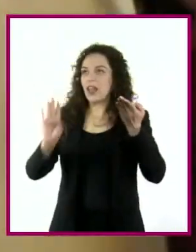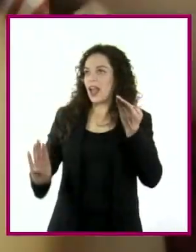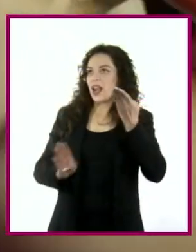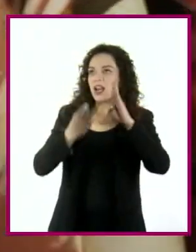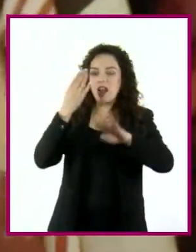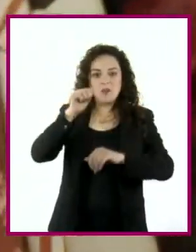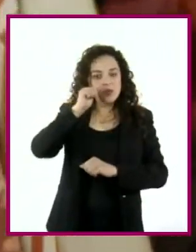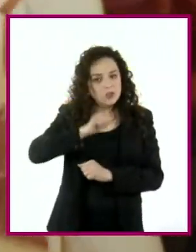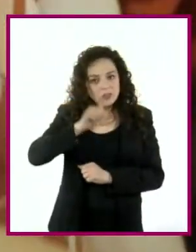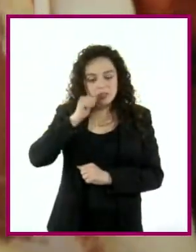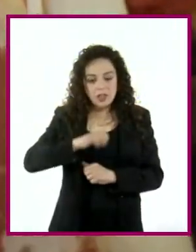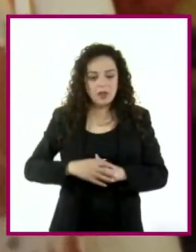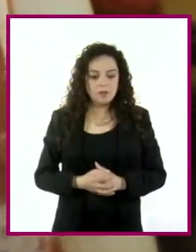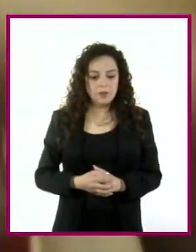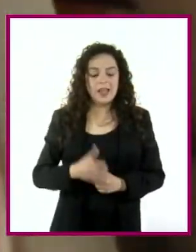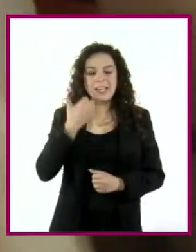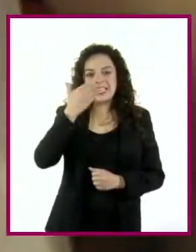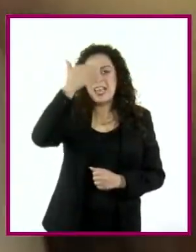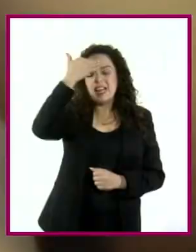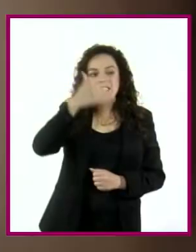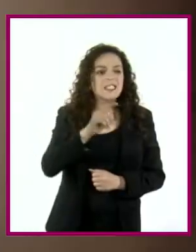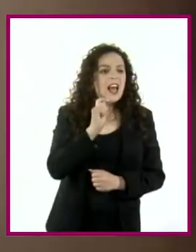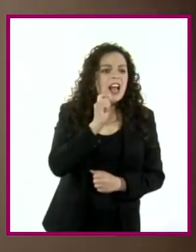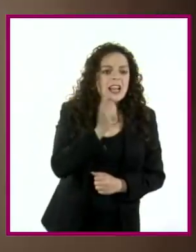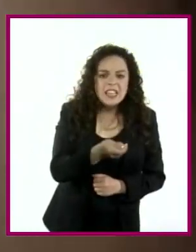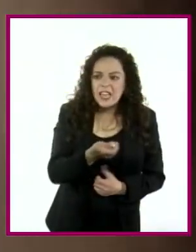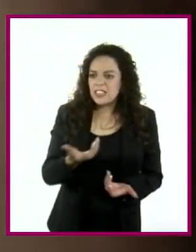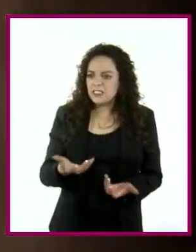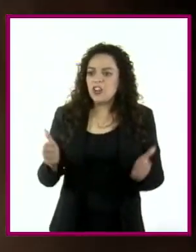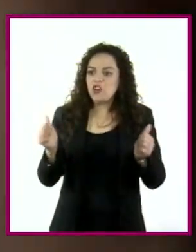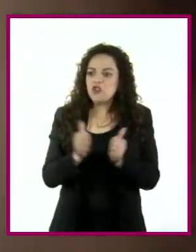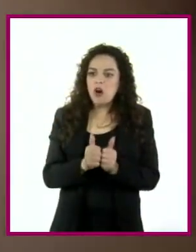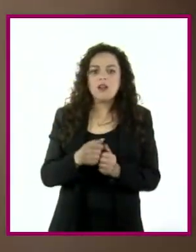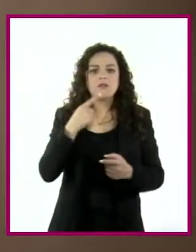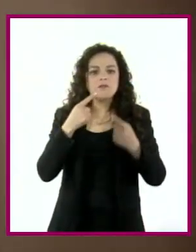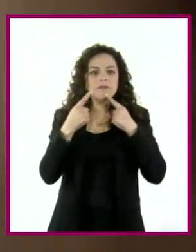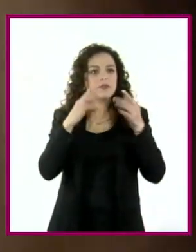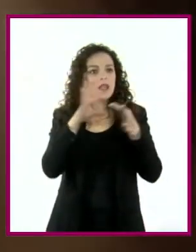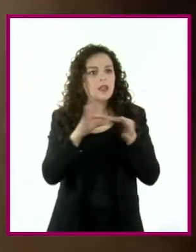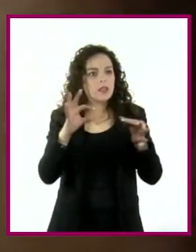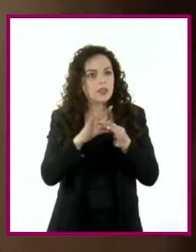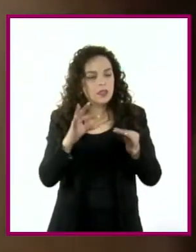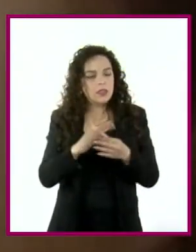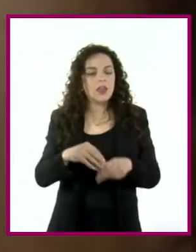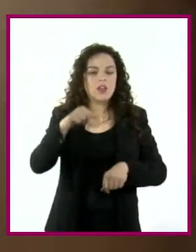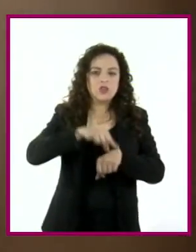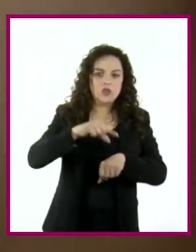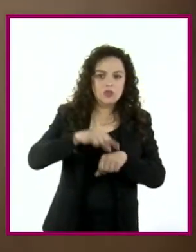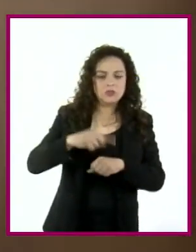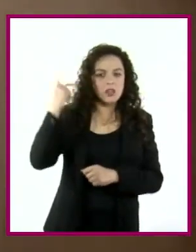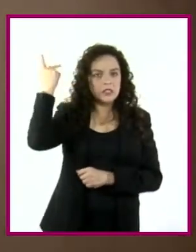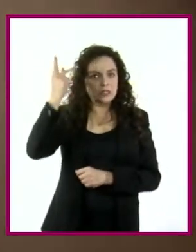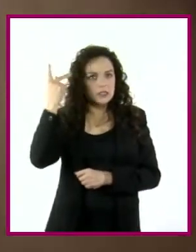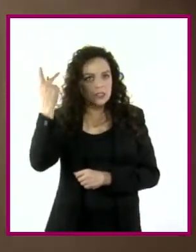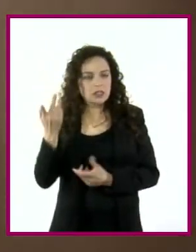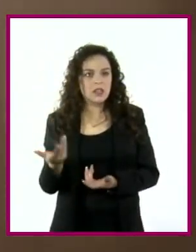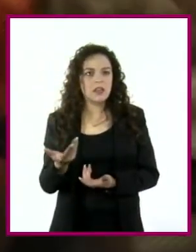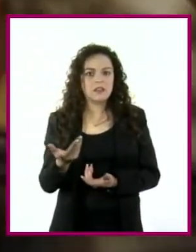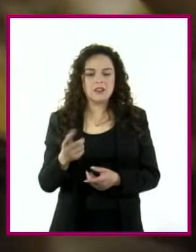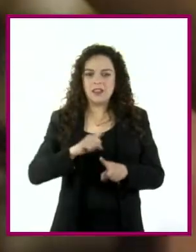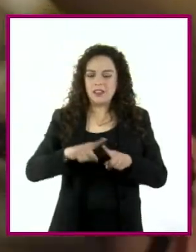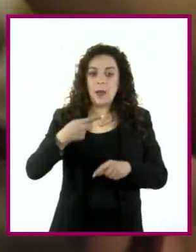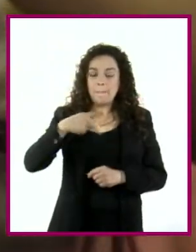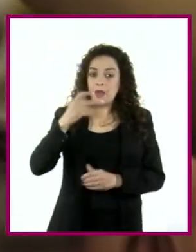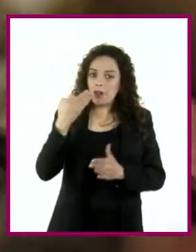se intenta saber quiénes somos por medio de discursos médicos, psiquiátricos, académicos, pero nunca se nos